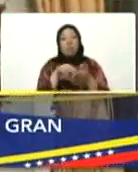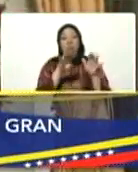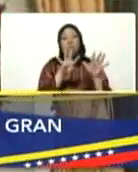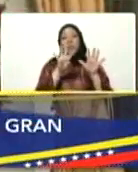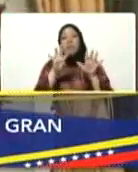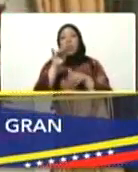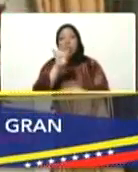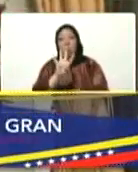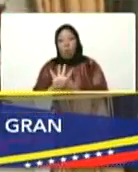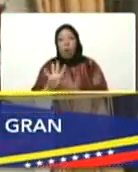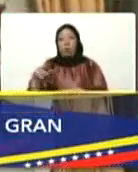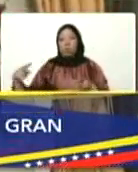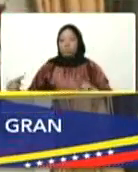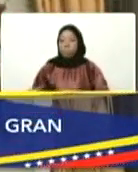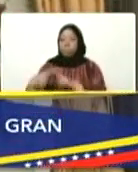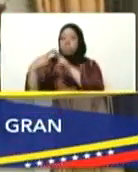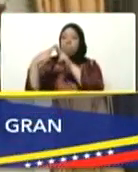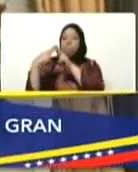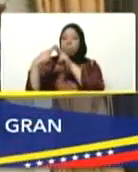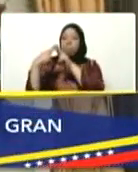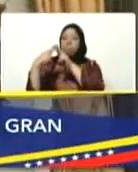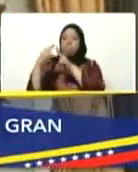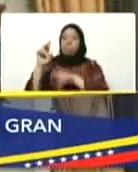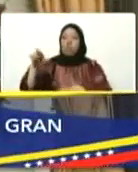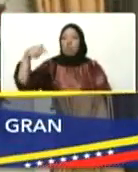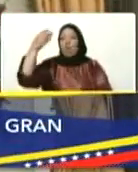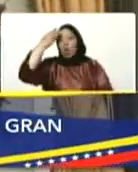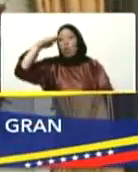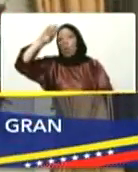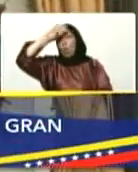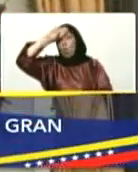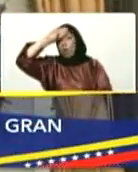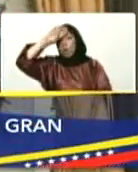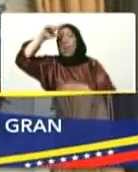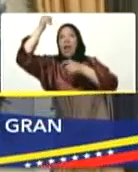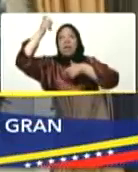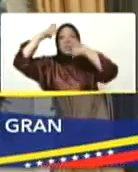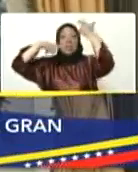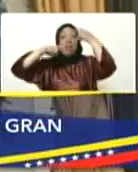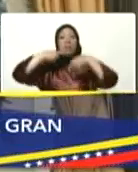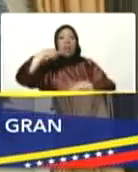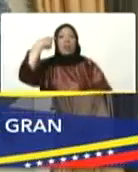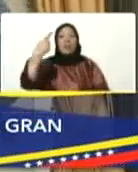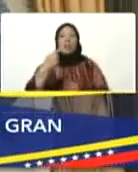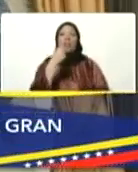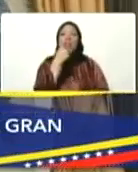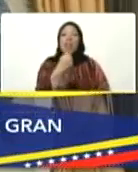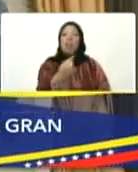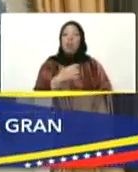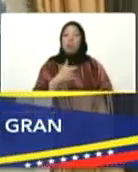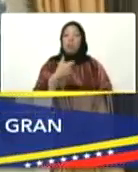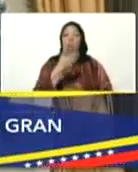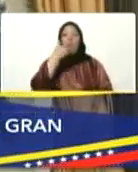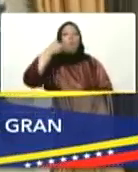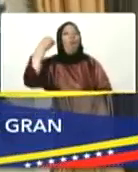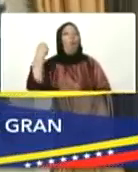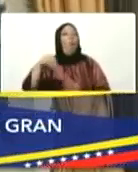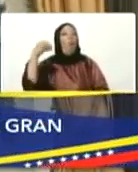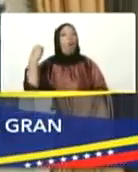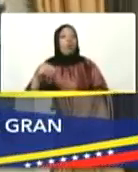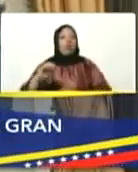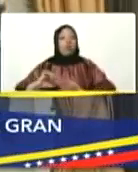en La Habana. Y luego que Chávez dijera, siendo un joven comandante